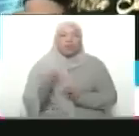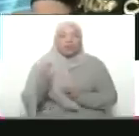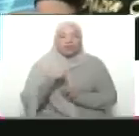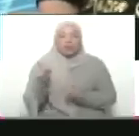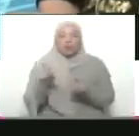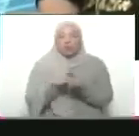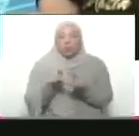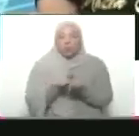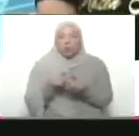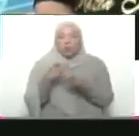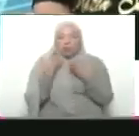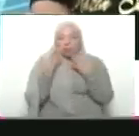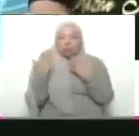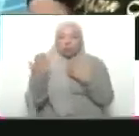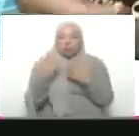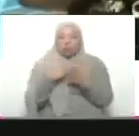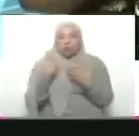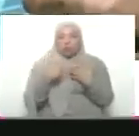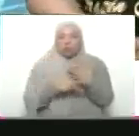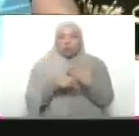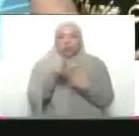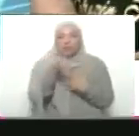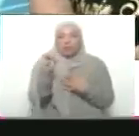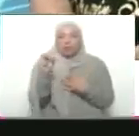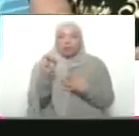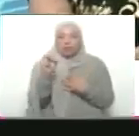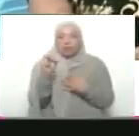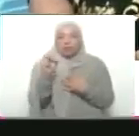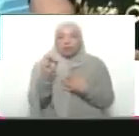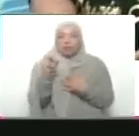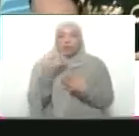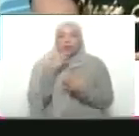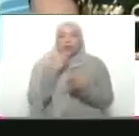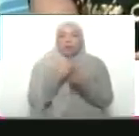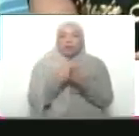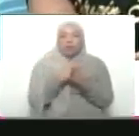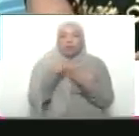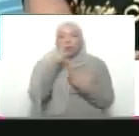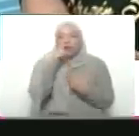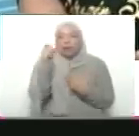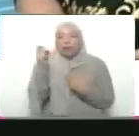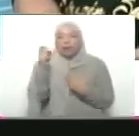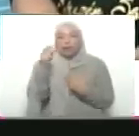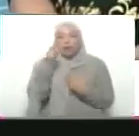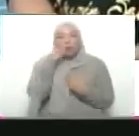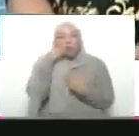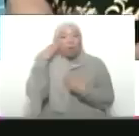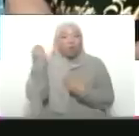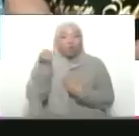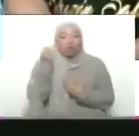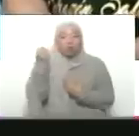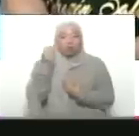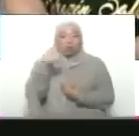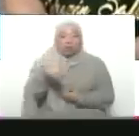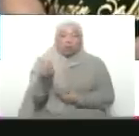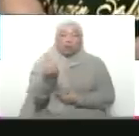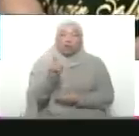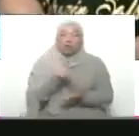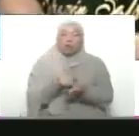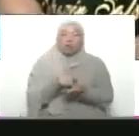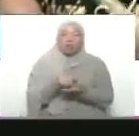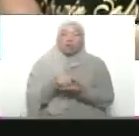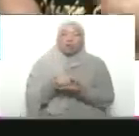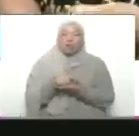el el programa número 20 de Juan maduro más y estamos orgullosos de estar aquí los militantes de la